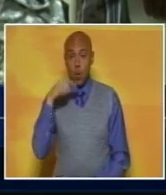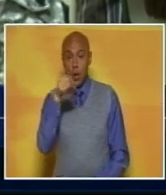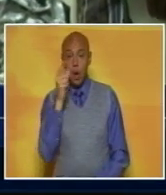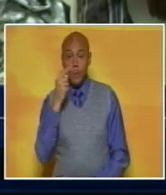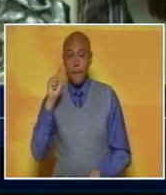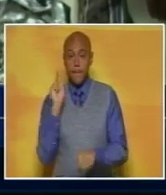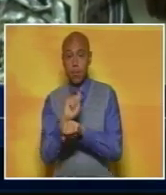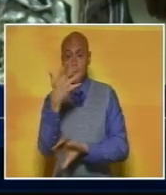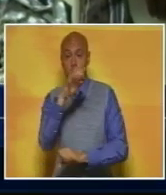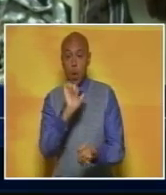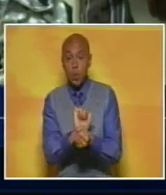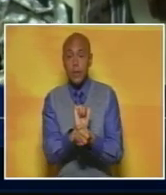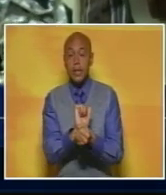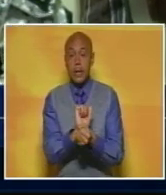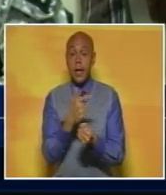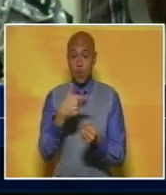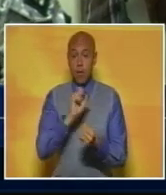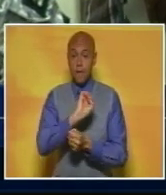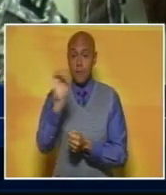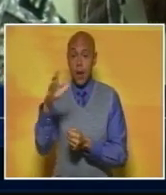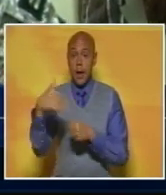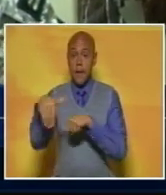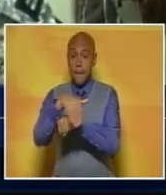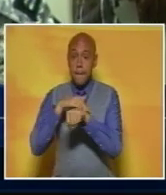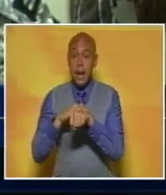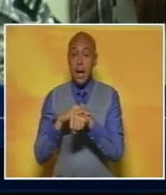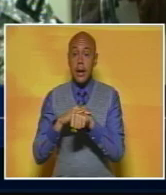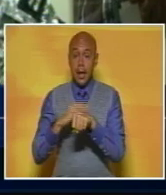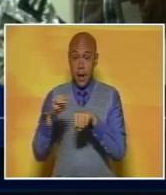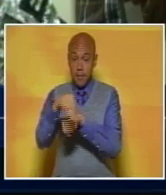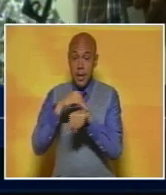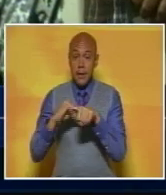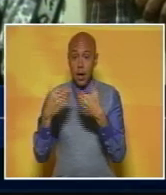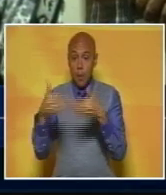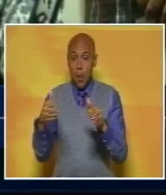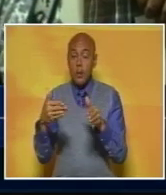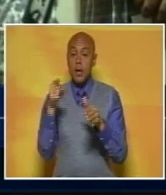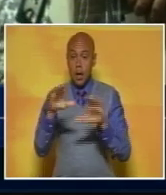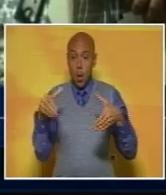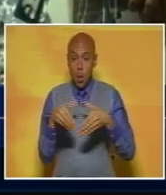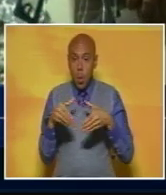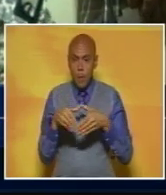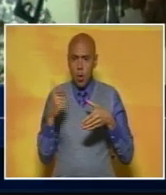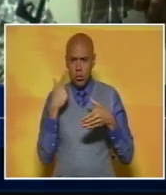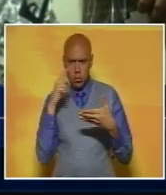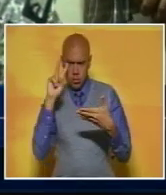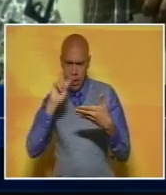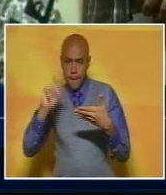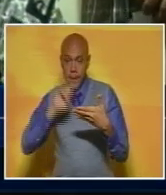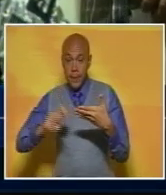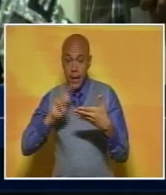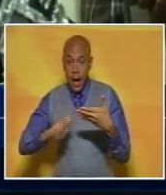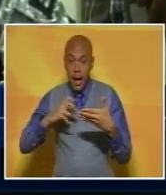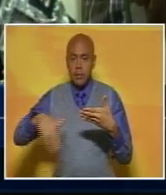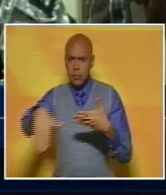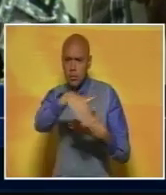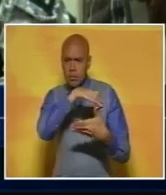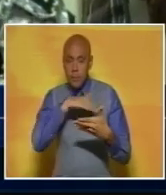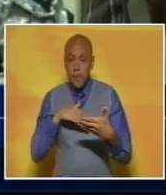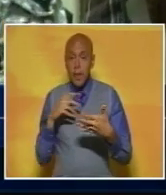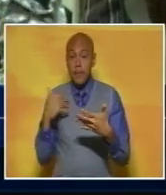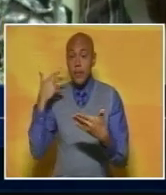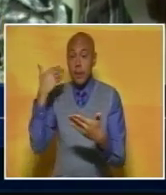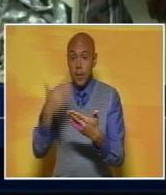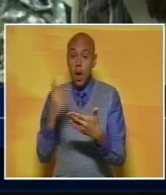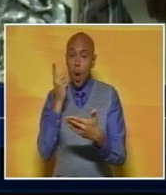detención y lo colocamos a la orden del Ministerio Público, el Servicio de Investigación Penal empieza a realizar su trabajo de campo y nos damos